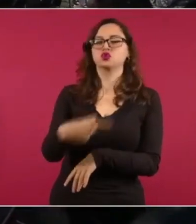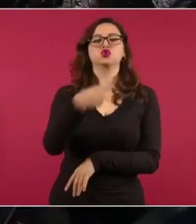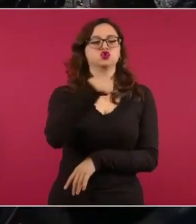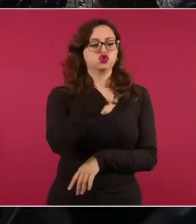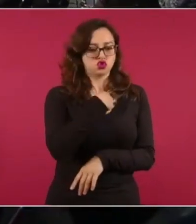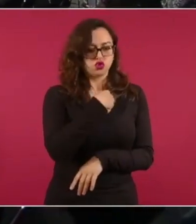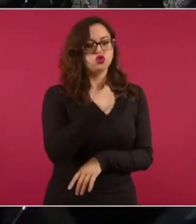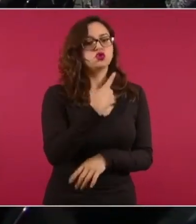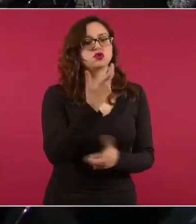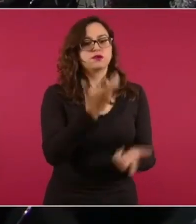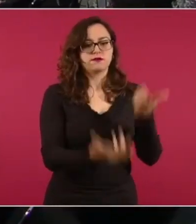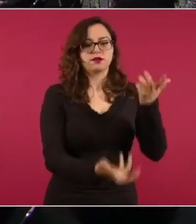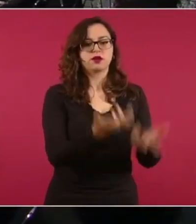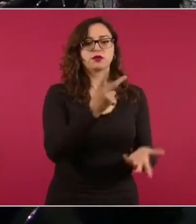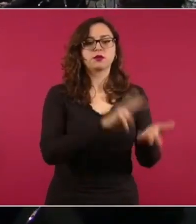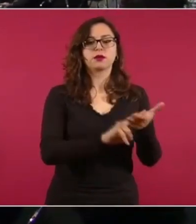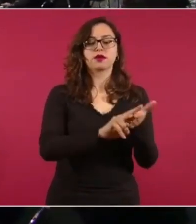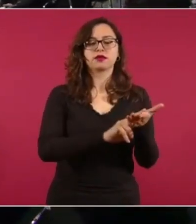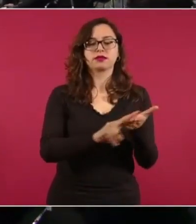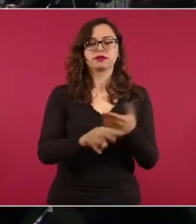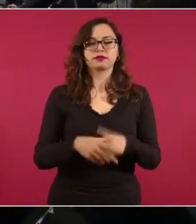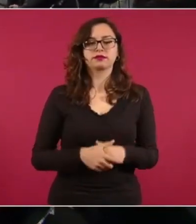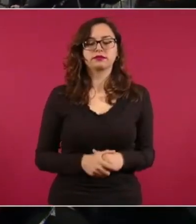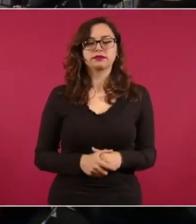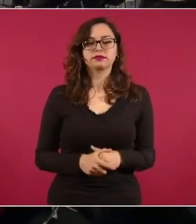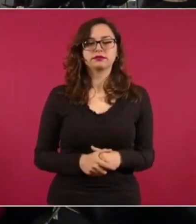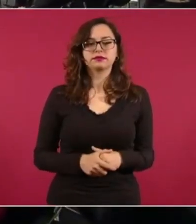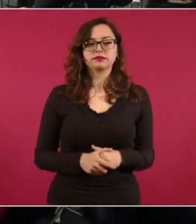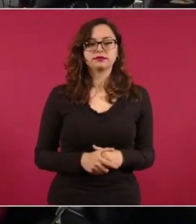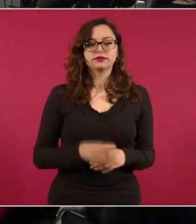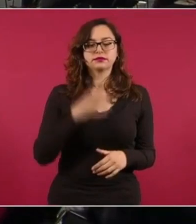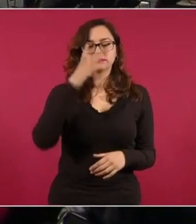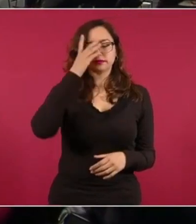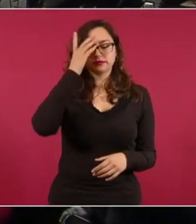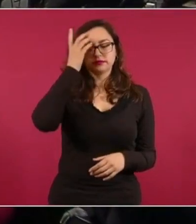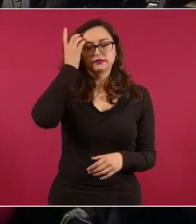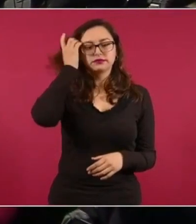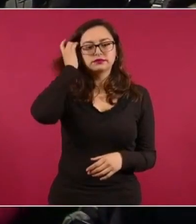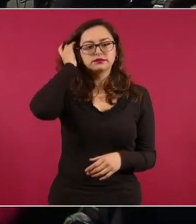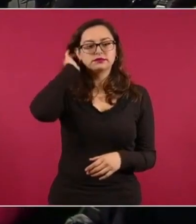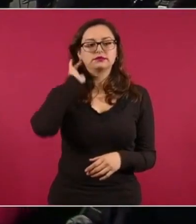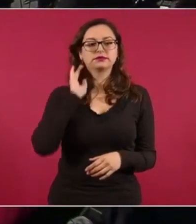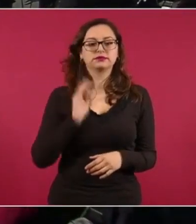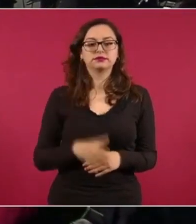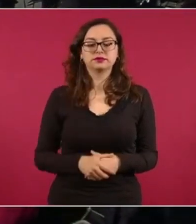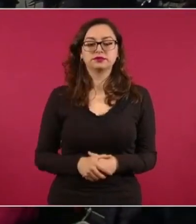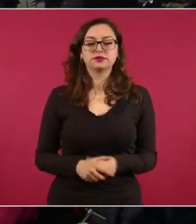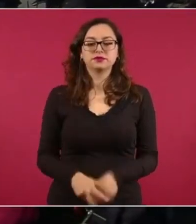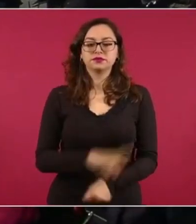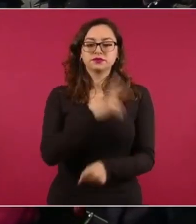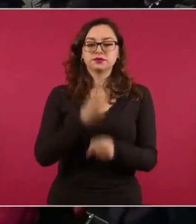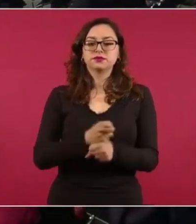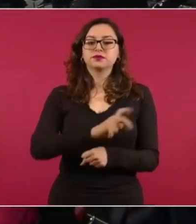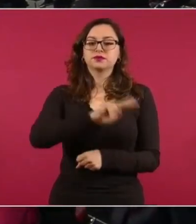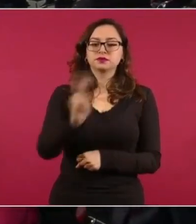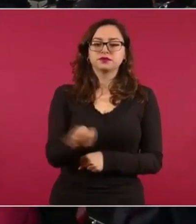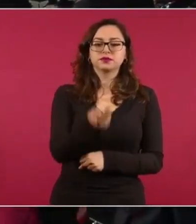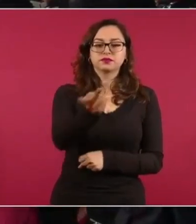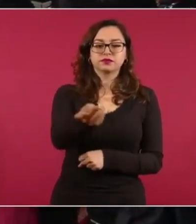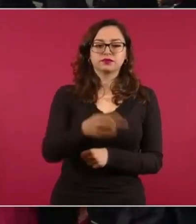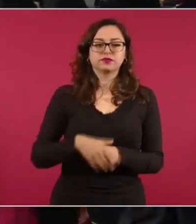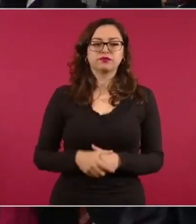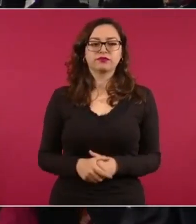Infierno Verde. Sí. Esta segunda pregunta, presidente. Mejor